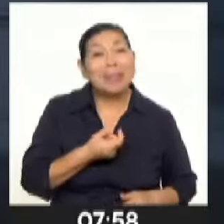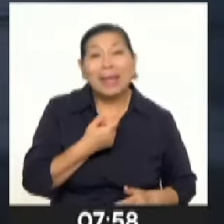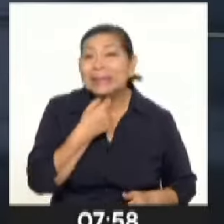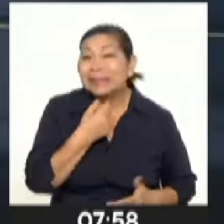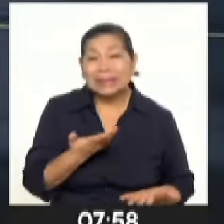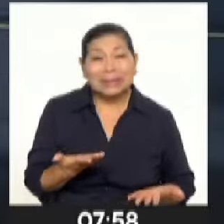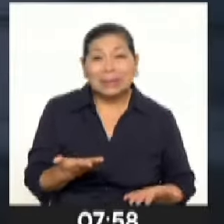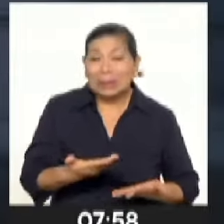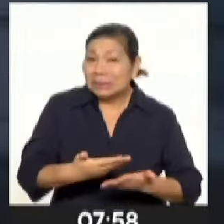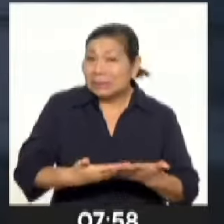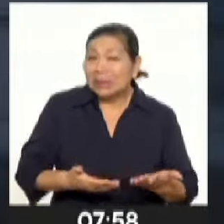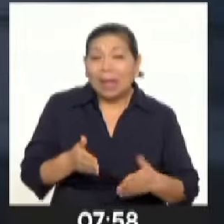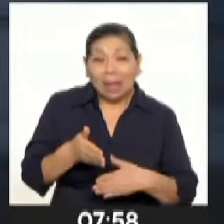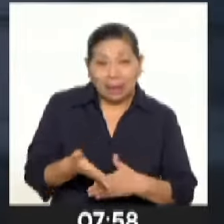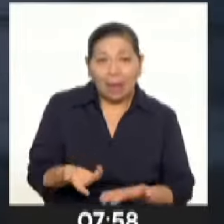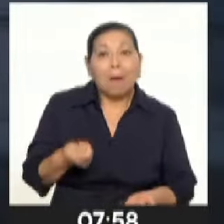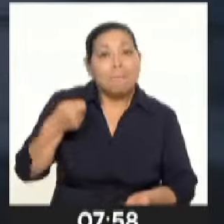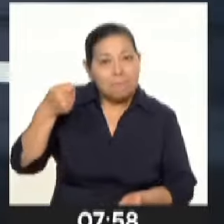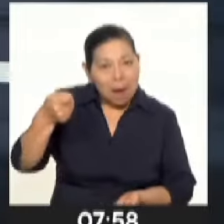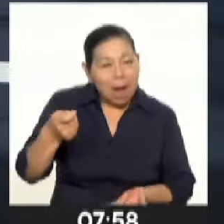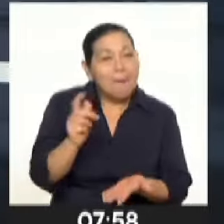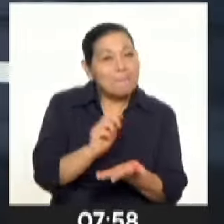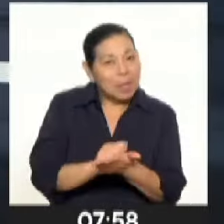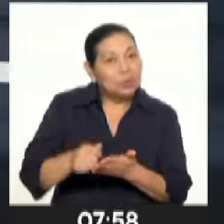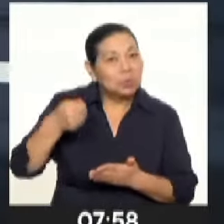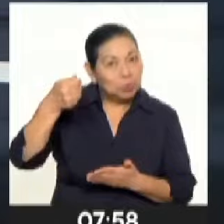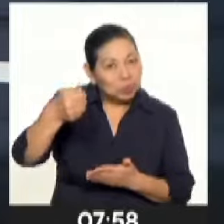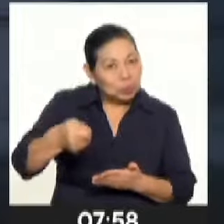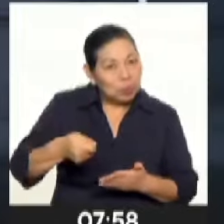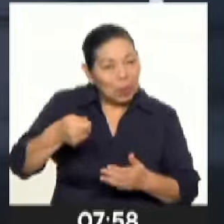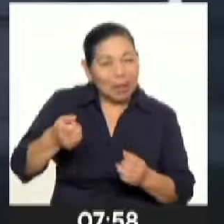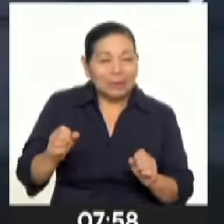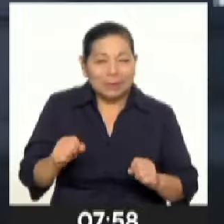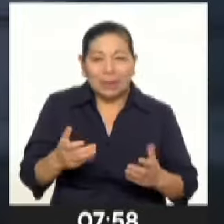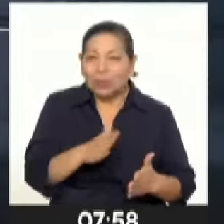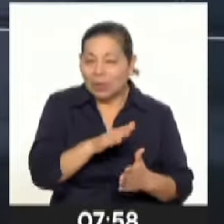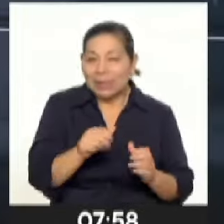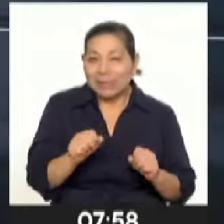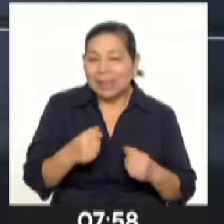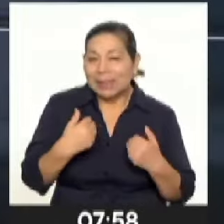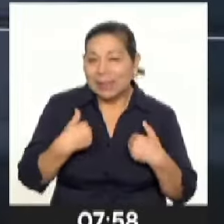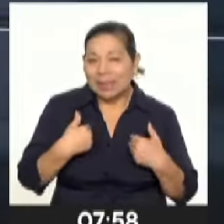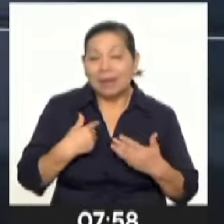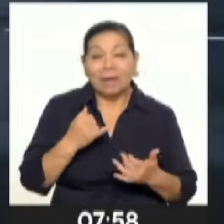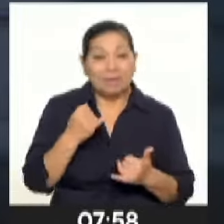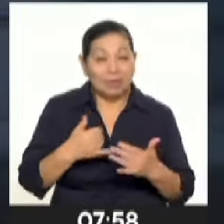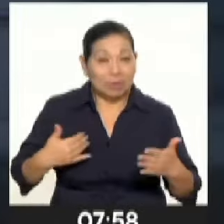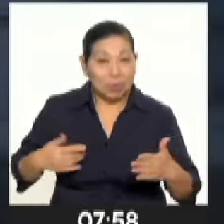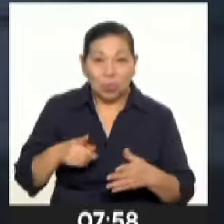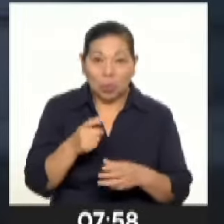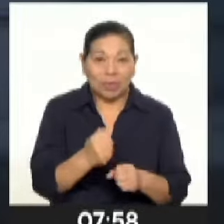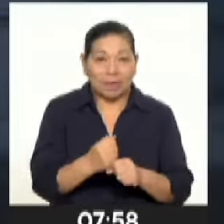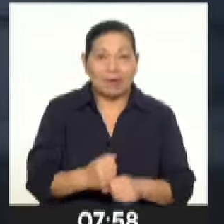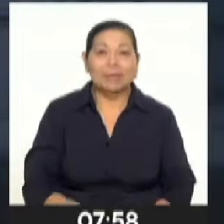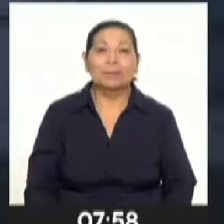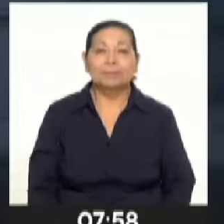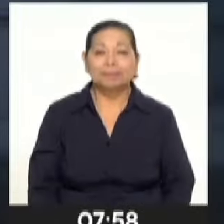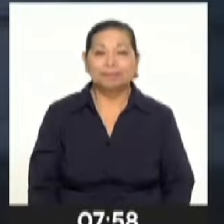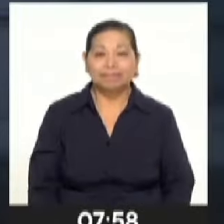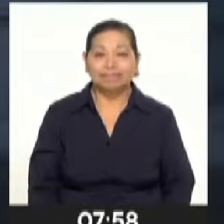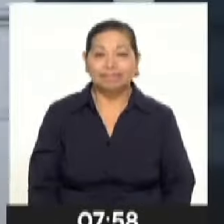que está fuera de la planilla, entre a aportar al sistema y pueda recibir una pensión digna, que es lo que todos merecemos al final de nuestra vida laboral.